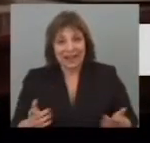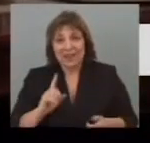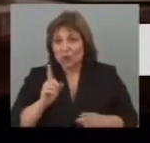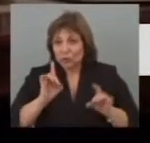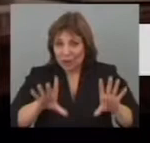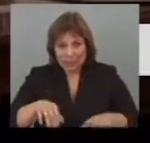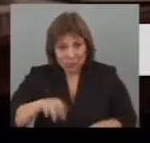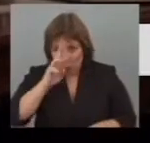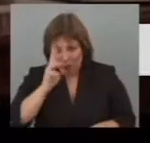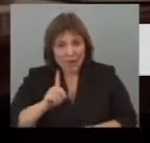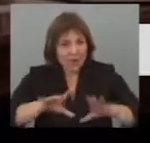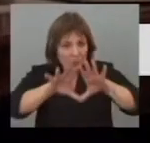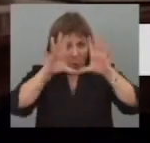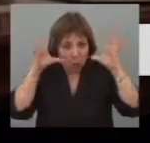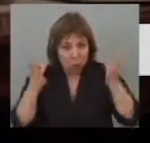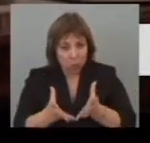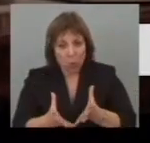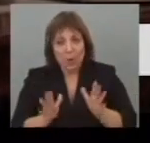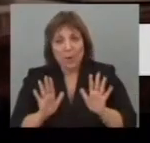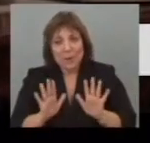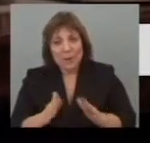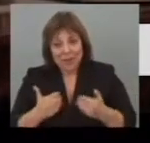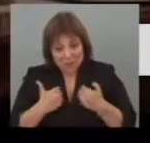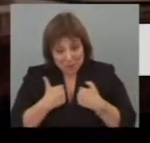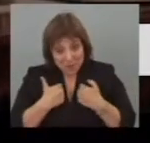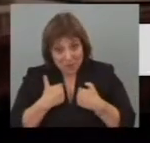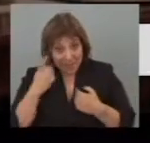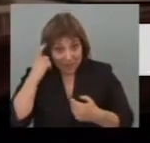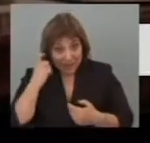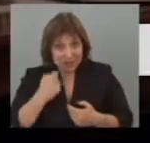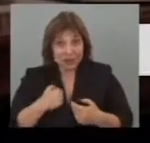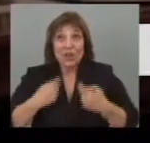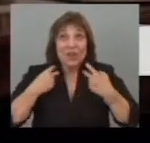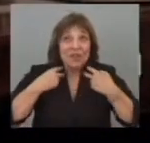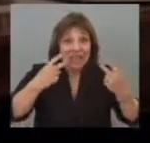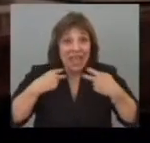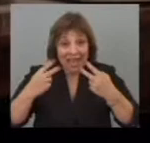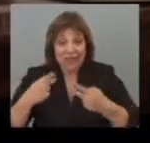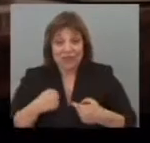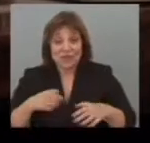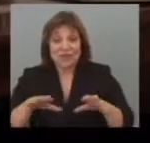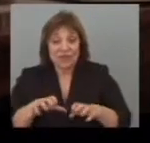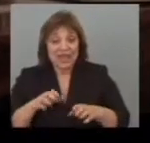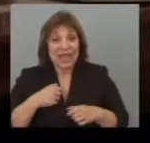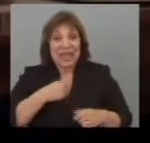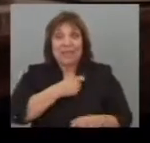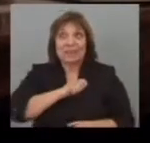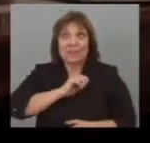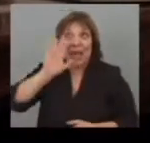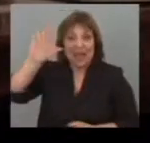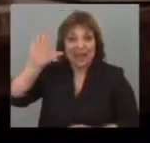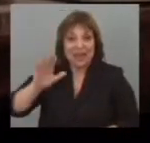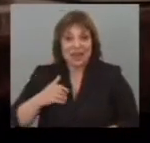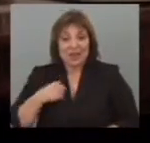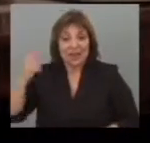en Uruguay, es en todo el mundo. Pero por mi experiencia, en los viajes que hacía, porque vivía afuera, vivía en España, en los viajes que